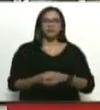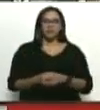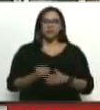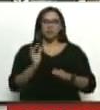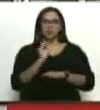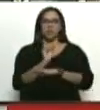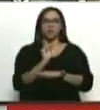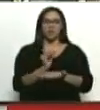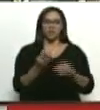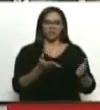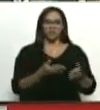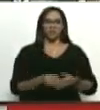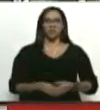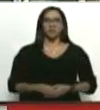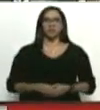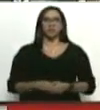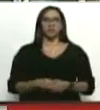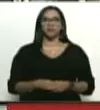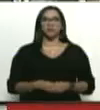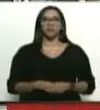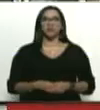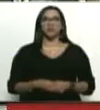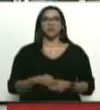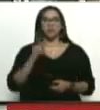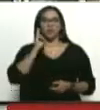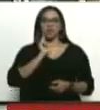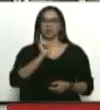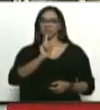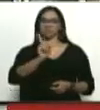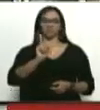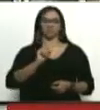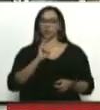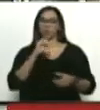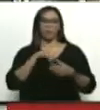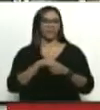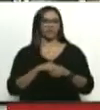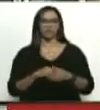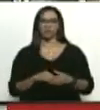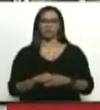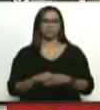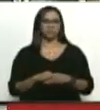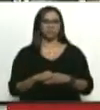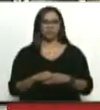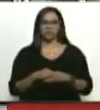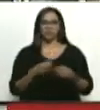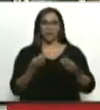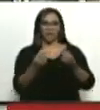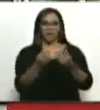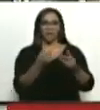protector. Y le dice, no, yo no me meto en eso, es una actividad meramente comercial.